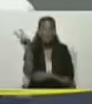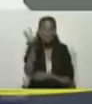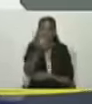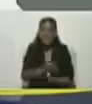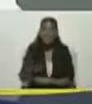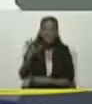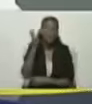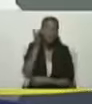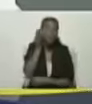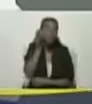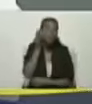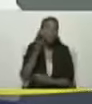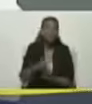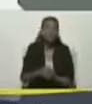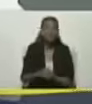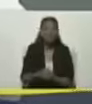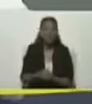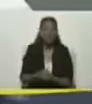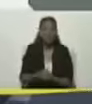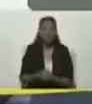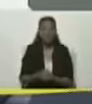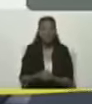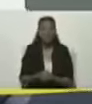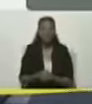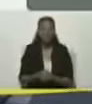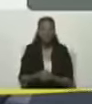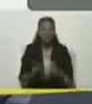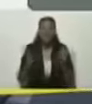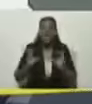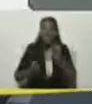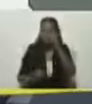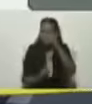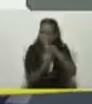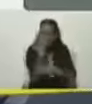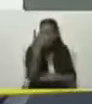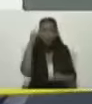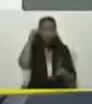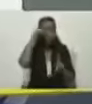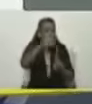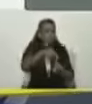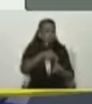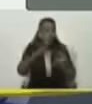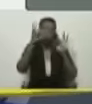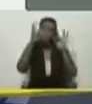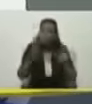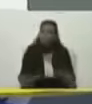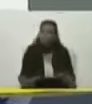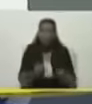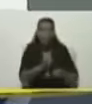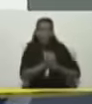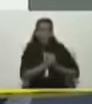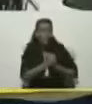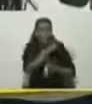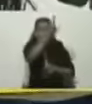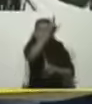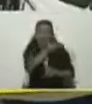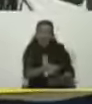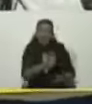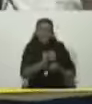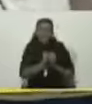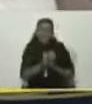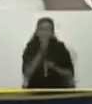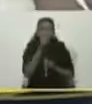Venezuela Mujer, que nació como un gran acto de amor, un gran acto de